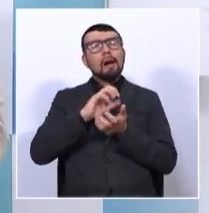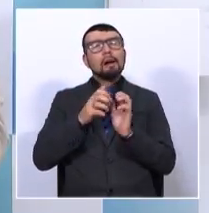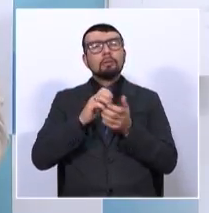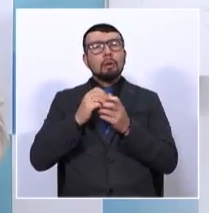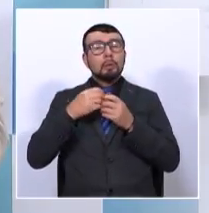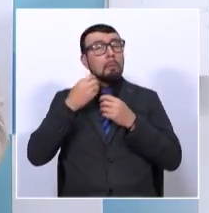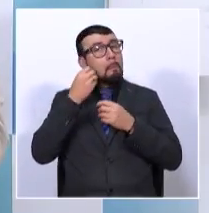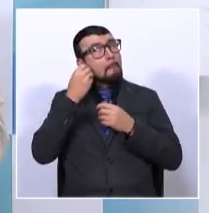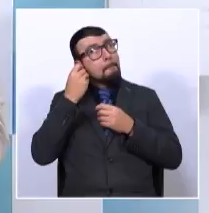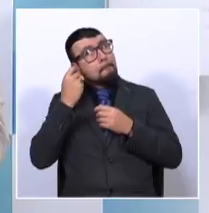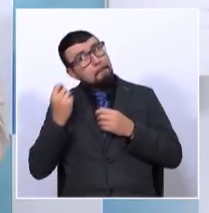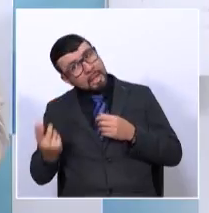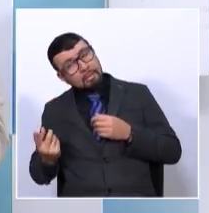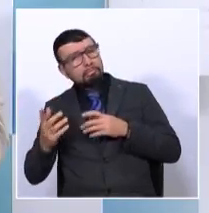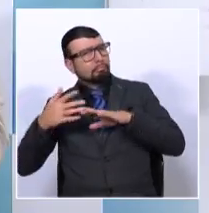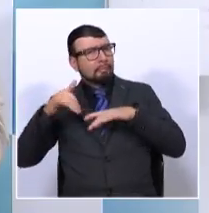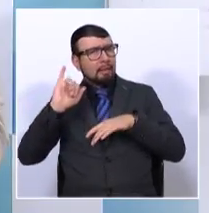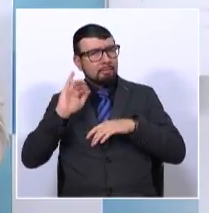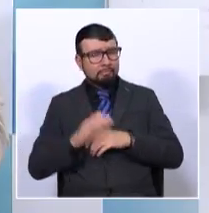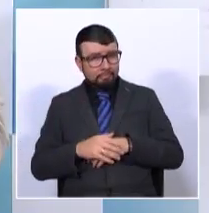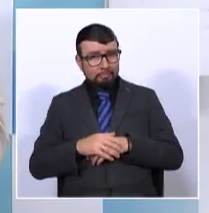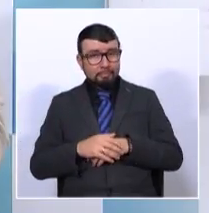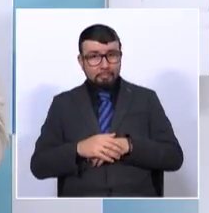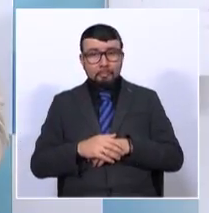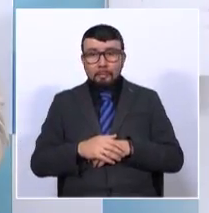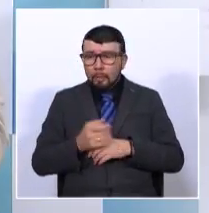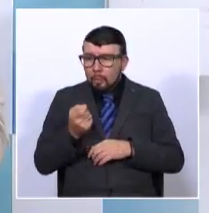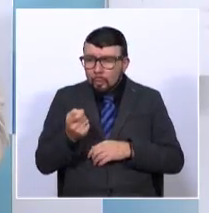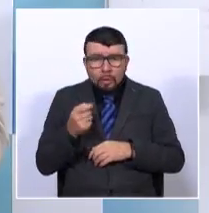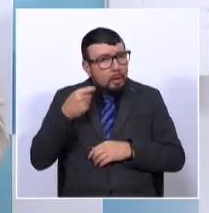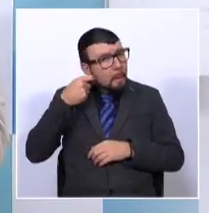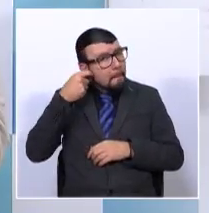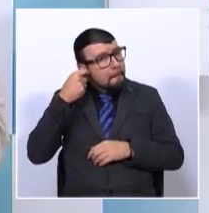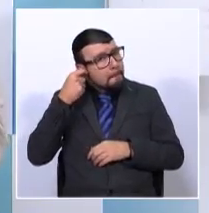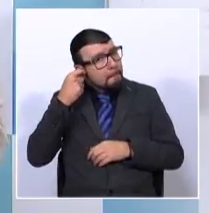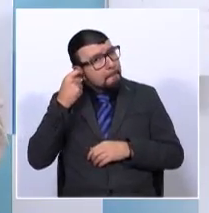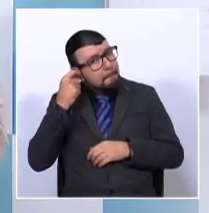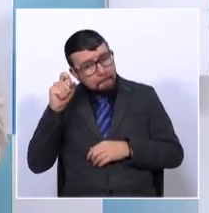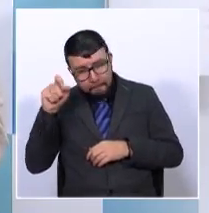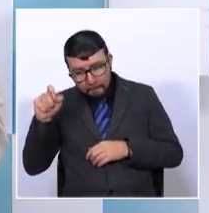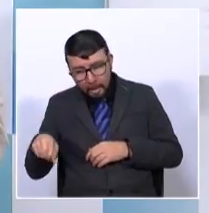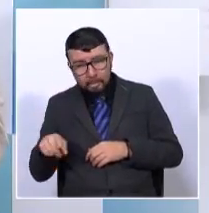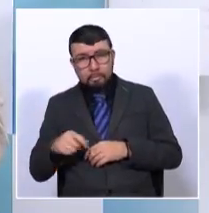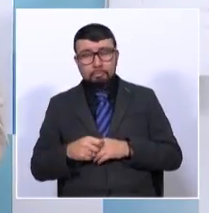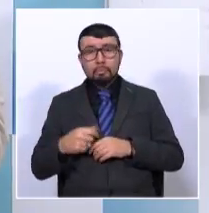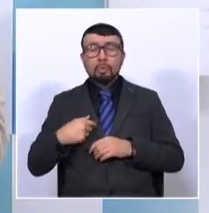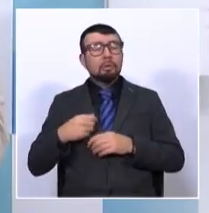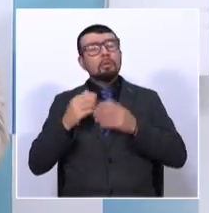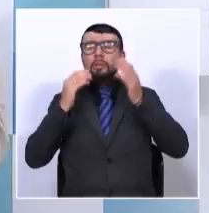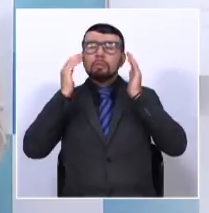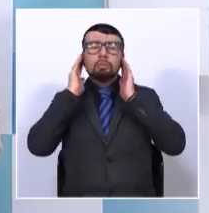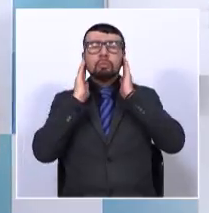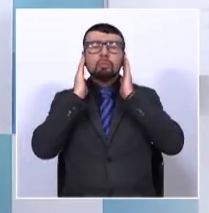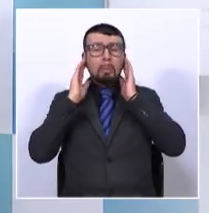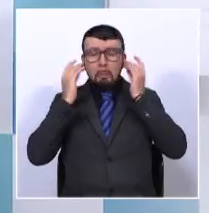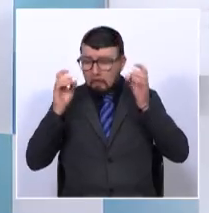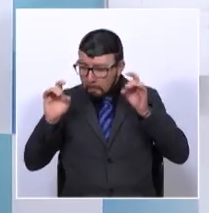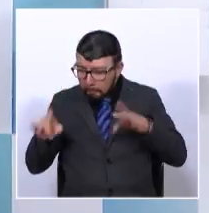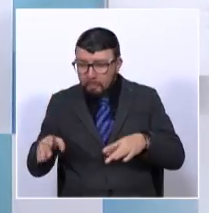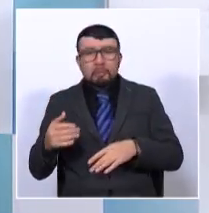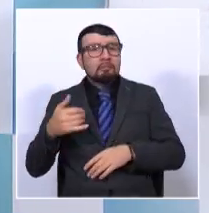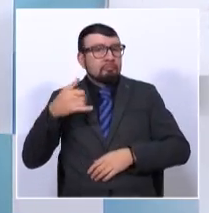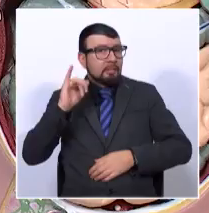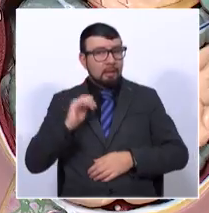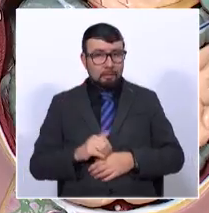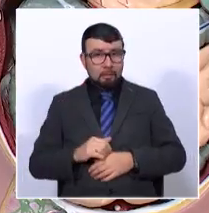ese cerumen va saliendo en una pequeña película que queda en esta parte y cuando yo me baño es lo que debo asear,